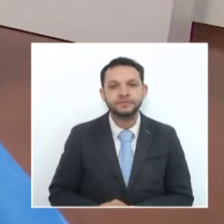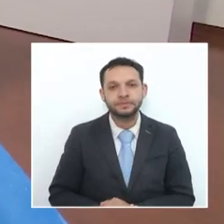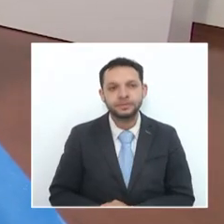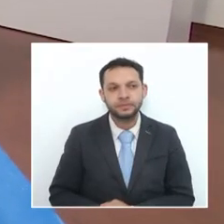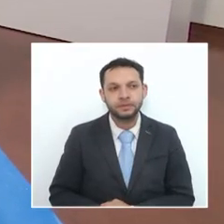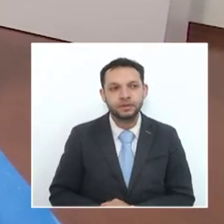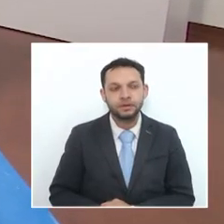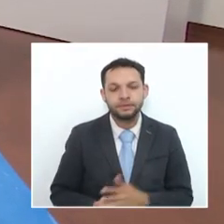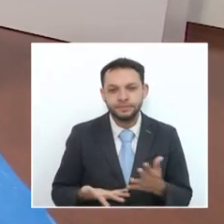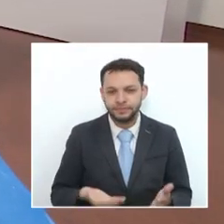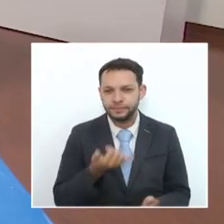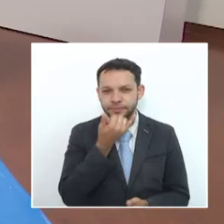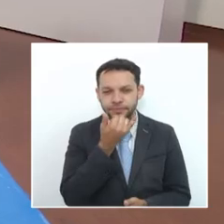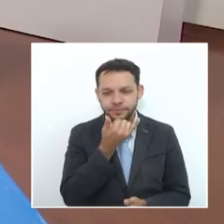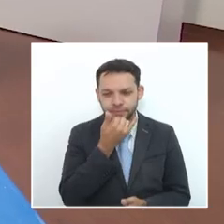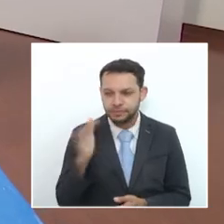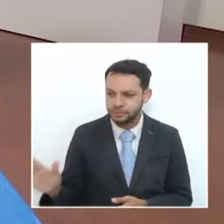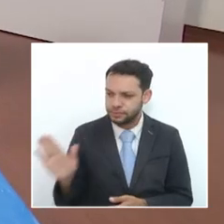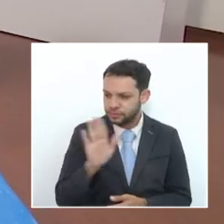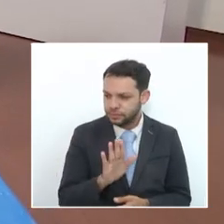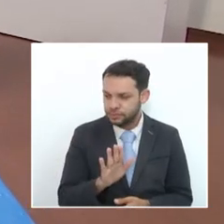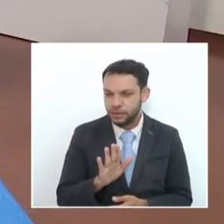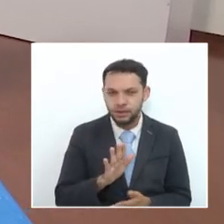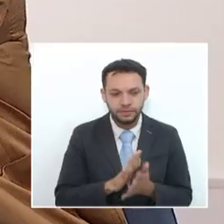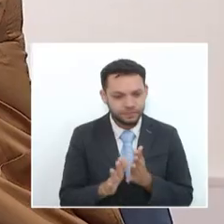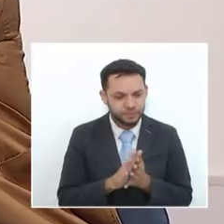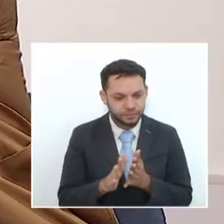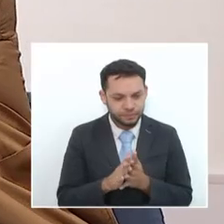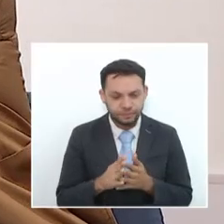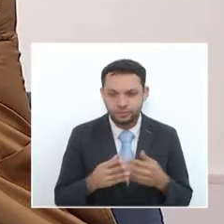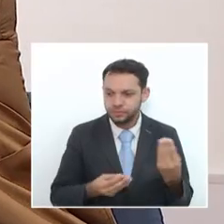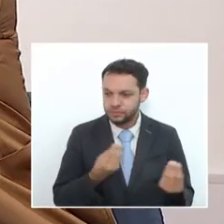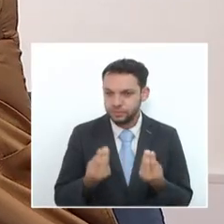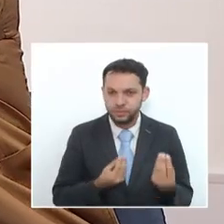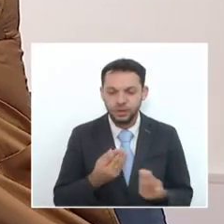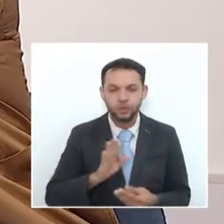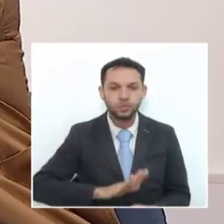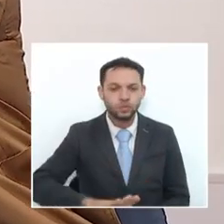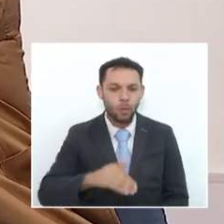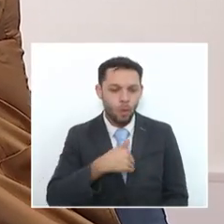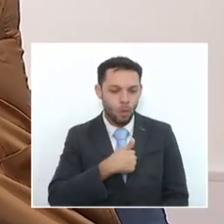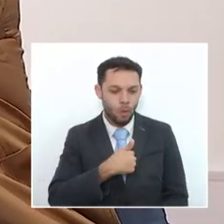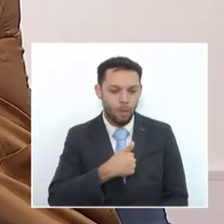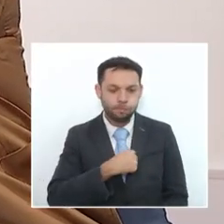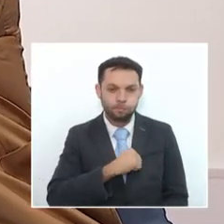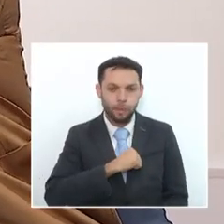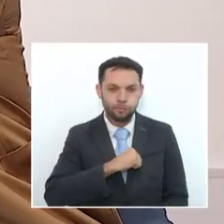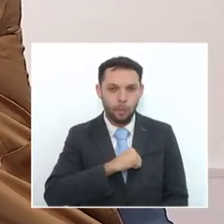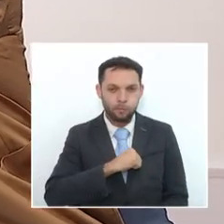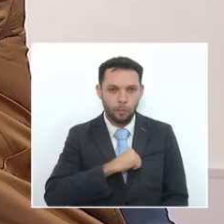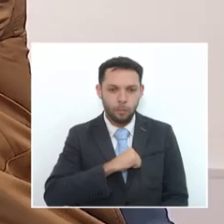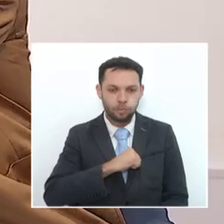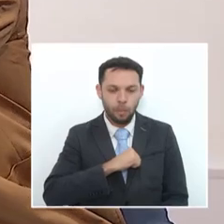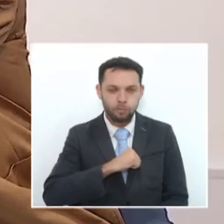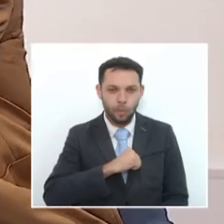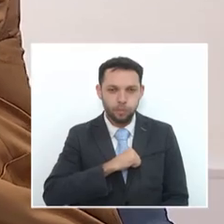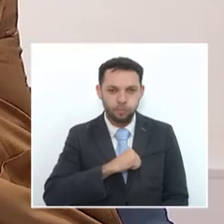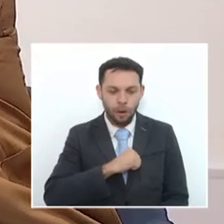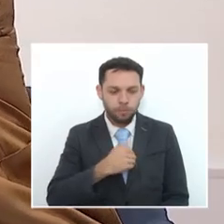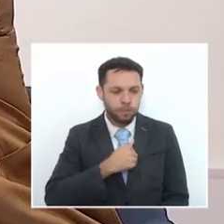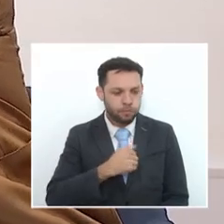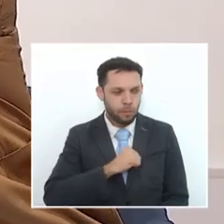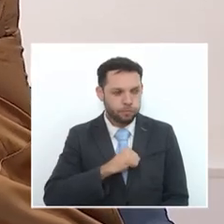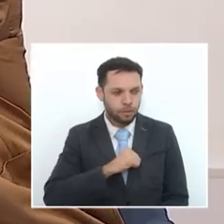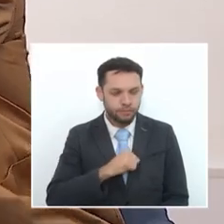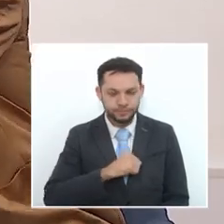Bueno, entonces con este modelo yo les voy a mostrar el corazón y ya ustedes van a poder entender por qué, gracias